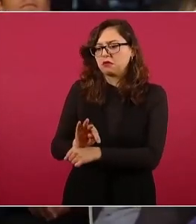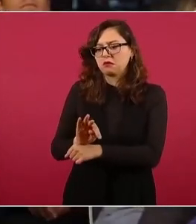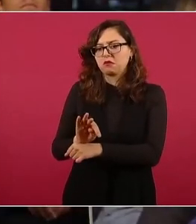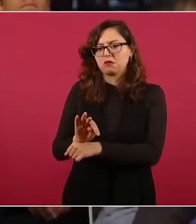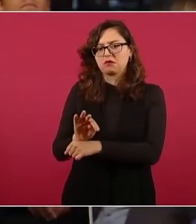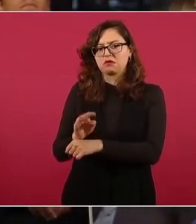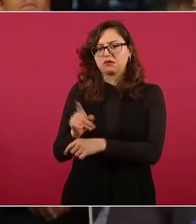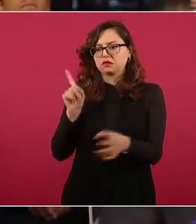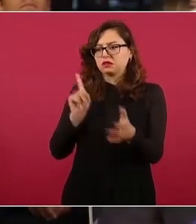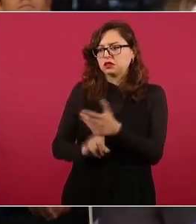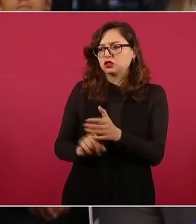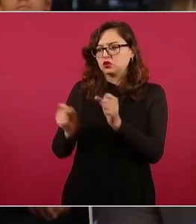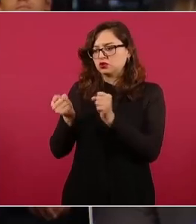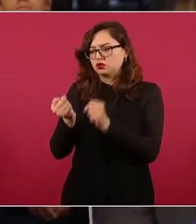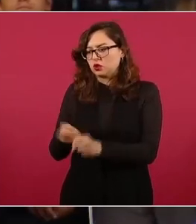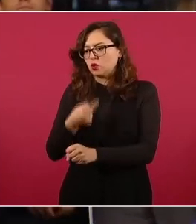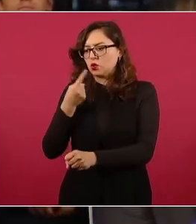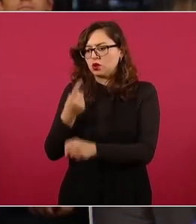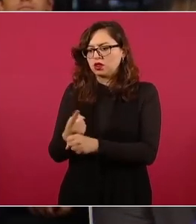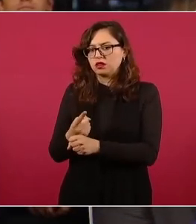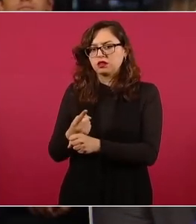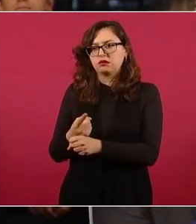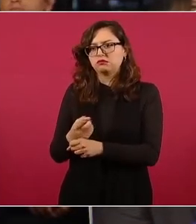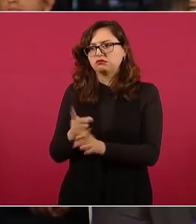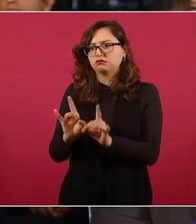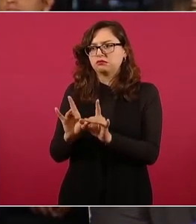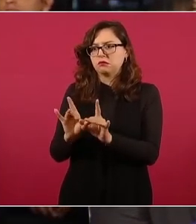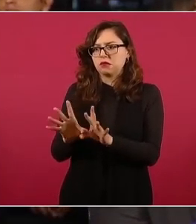de seguridad y de daños